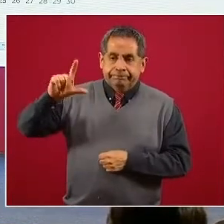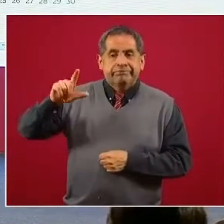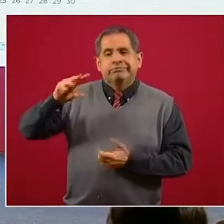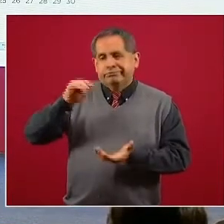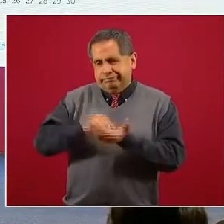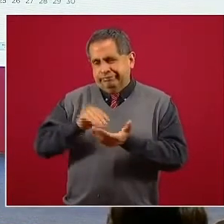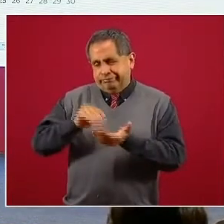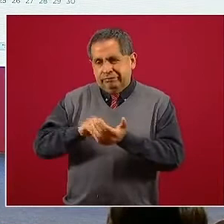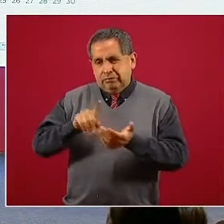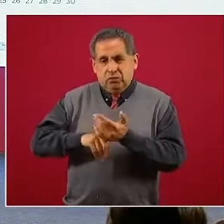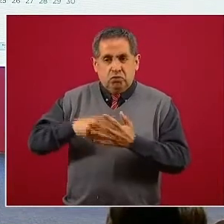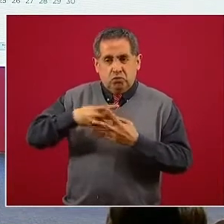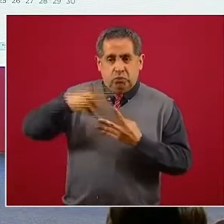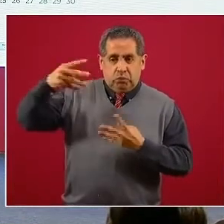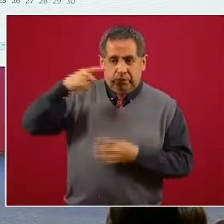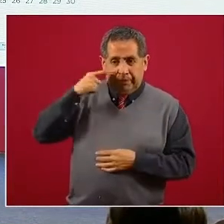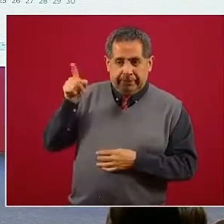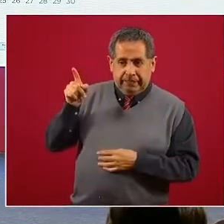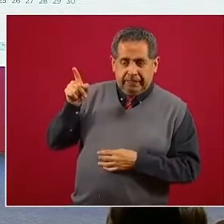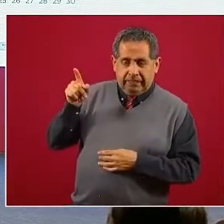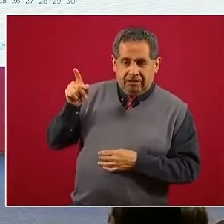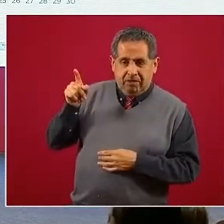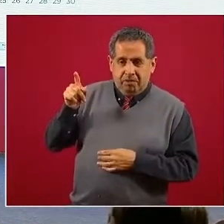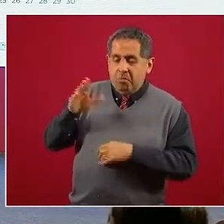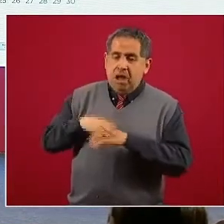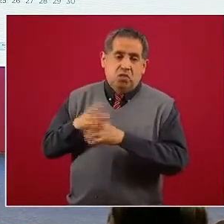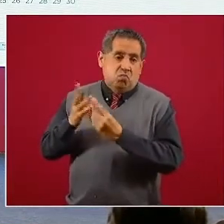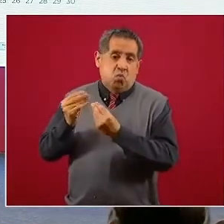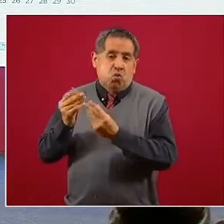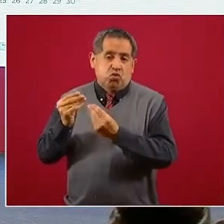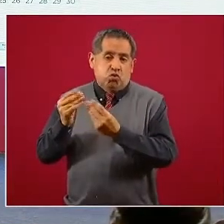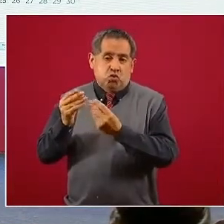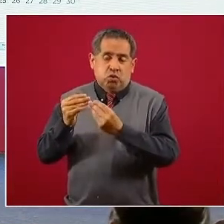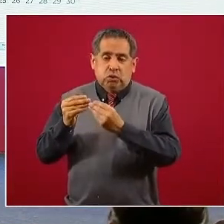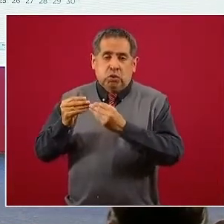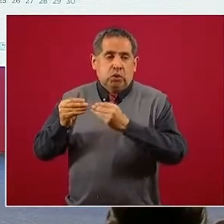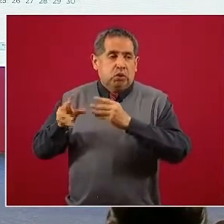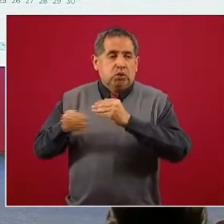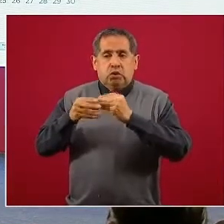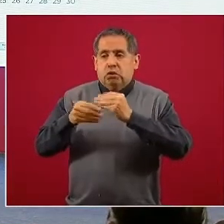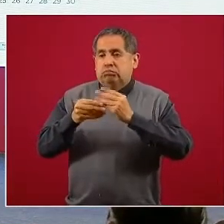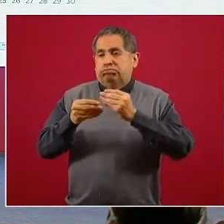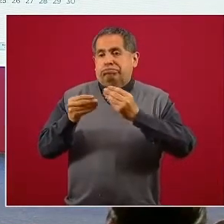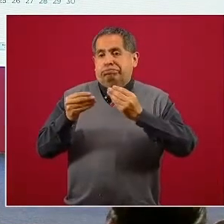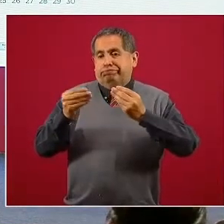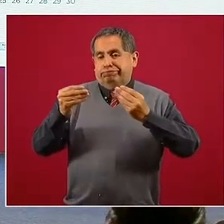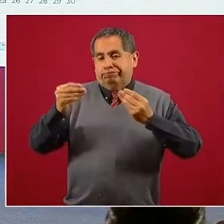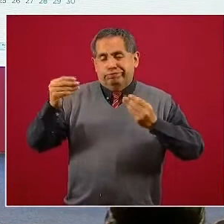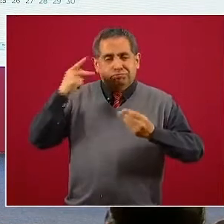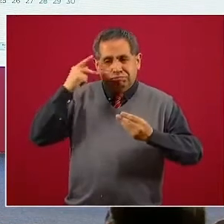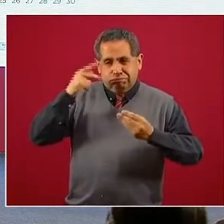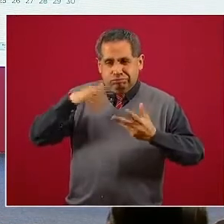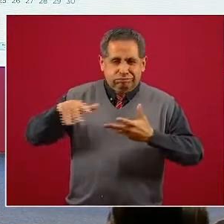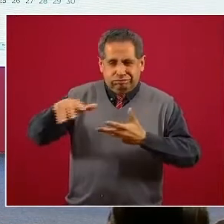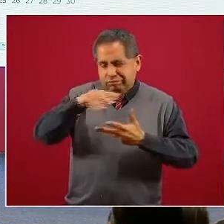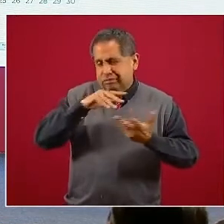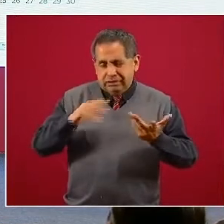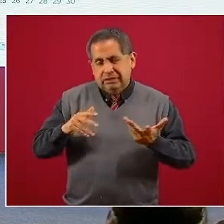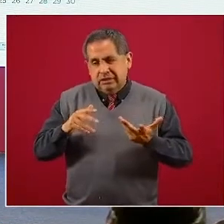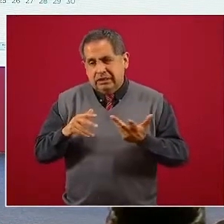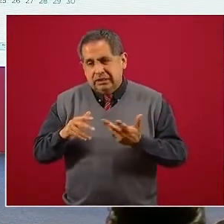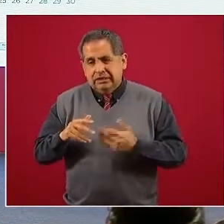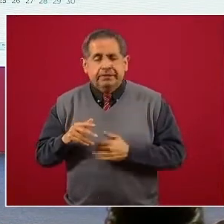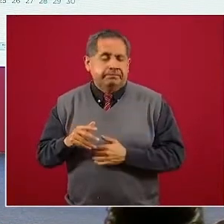mantiene un poco la gráfica o aporta a la gráfica total de de su entidad, una presentación